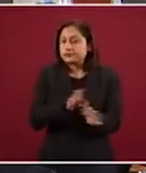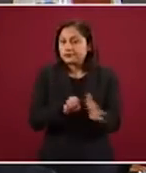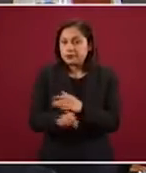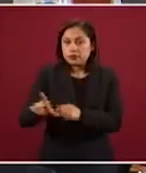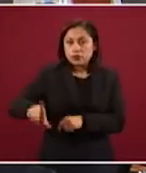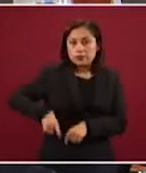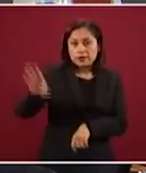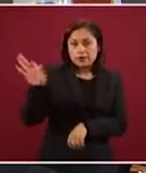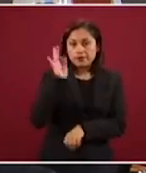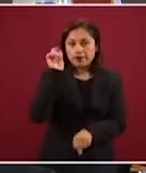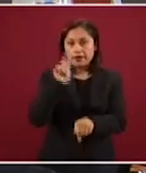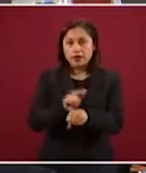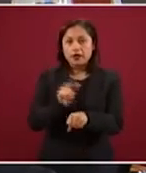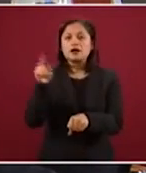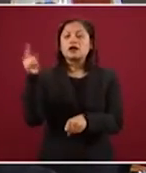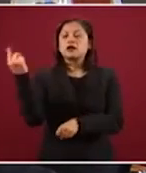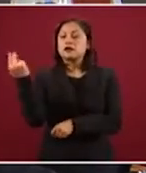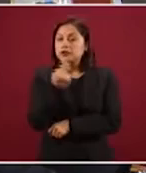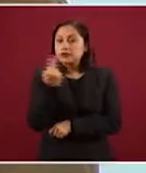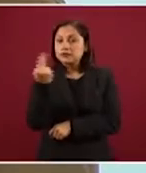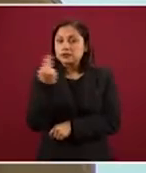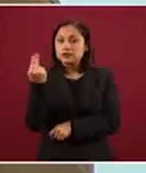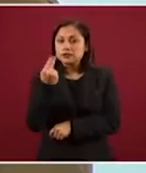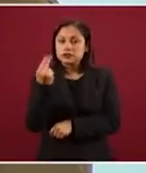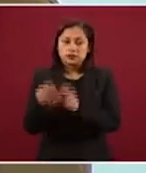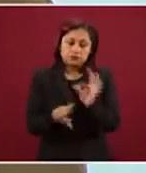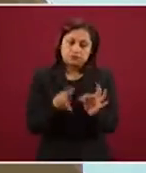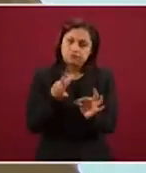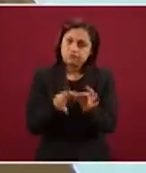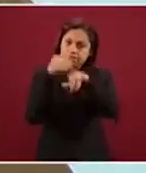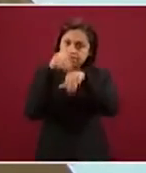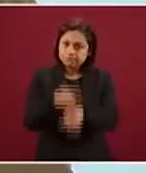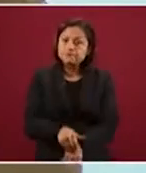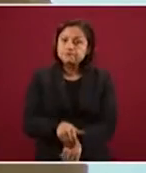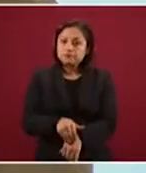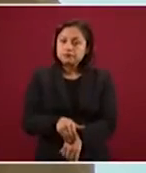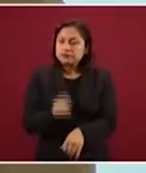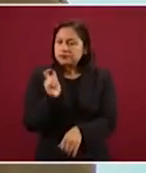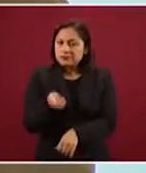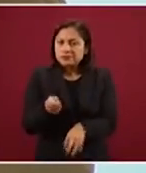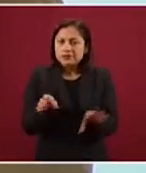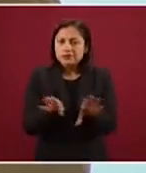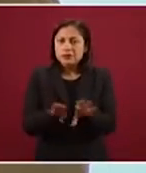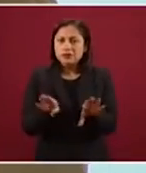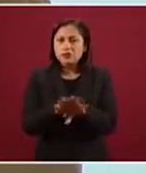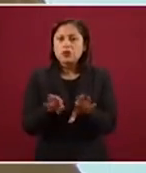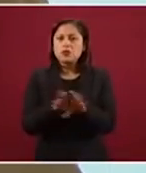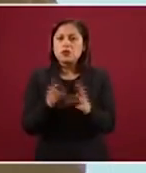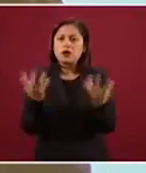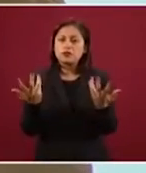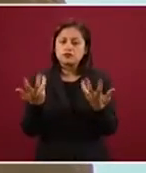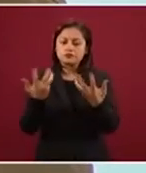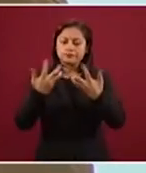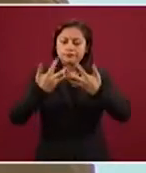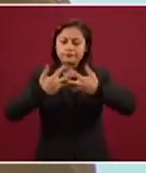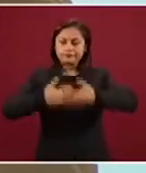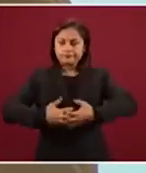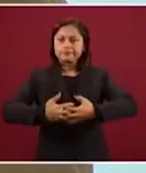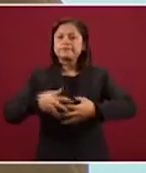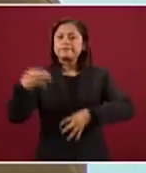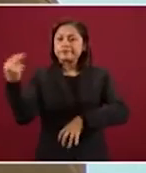es actuar de manera correcta y esto implica, necesitamos tejer, necesitamos articular,